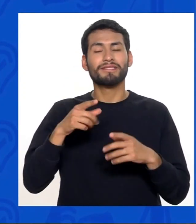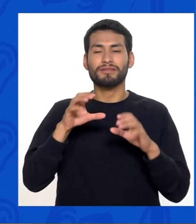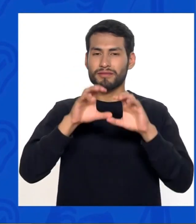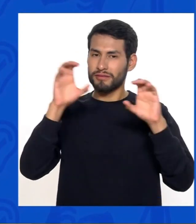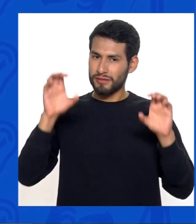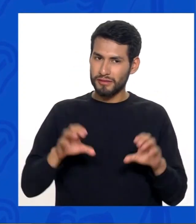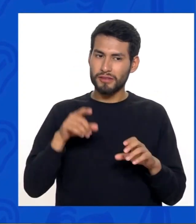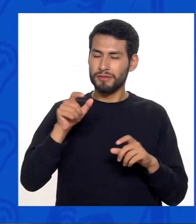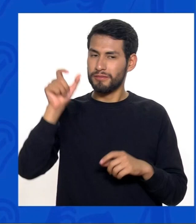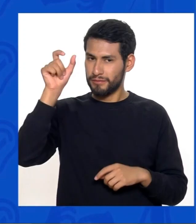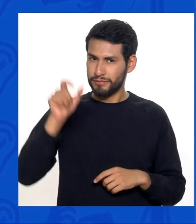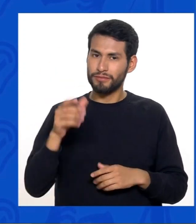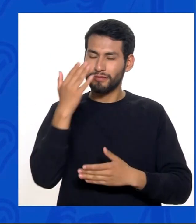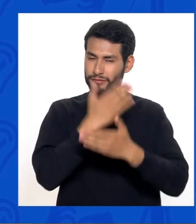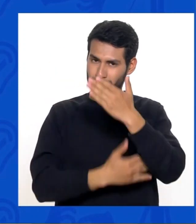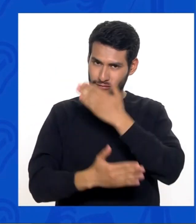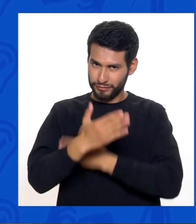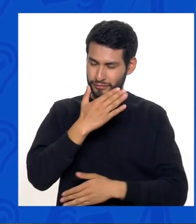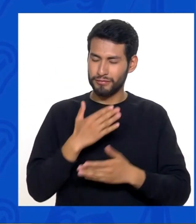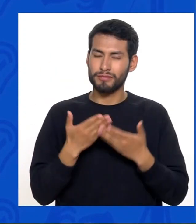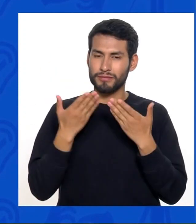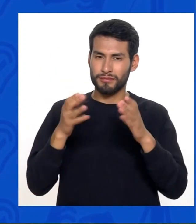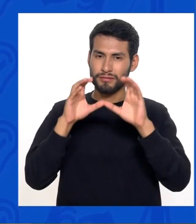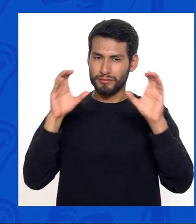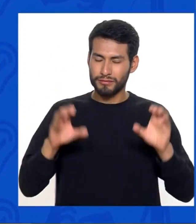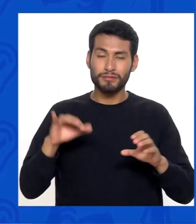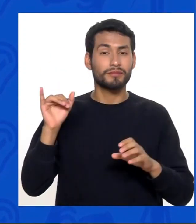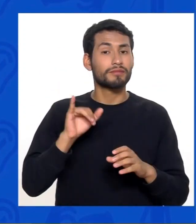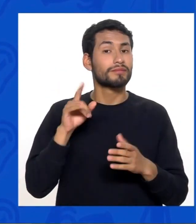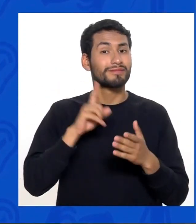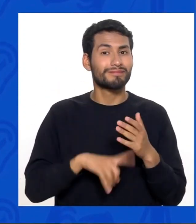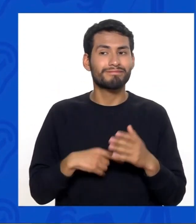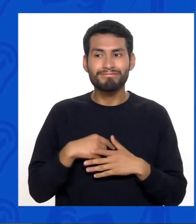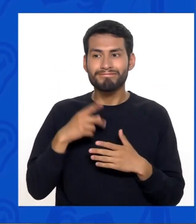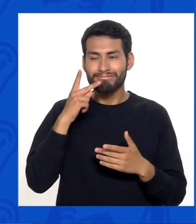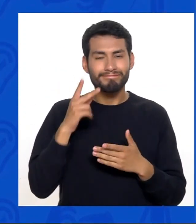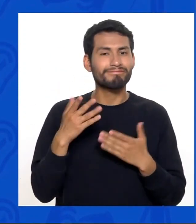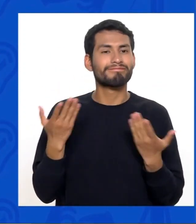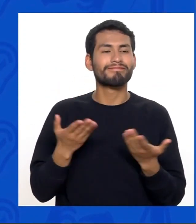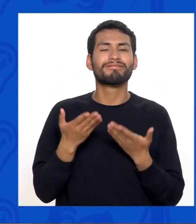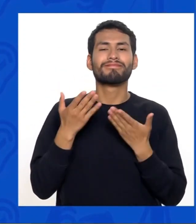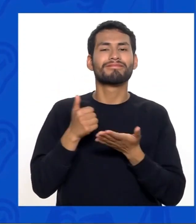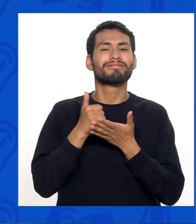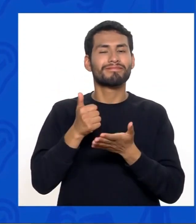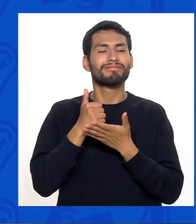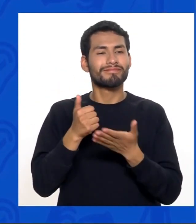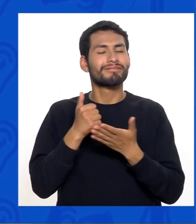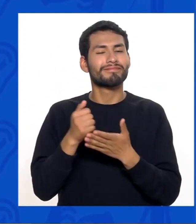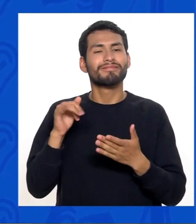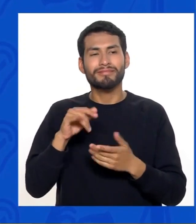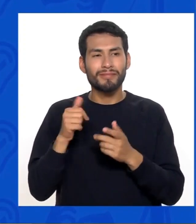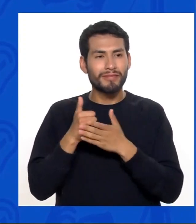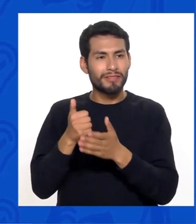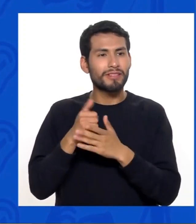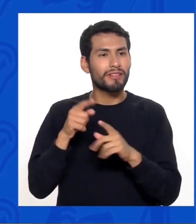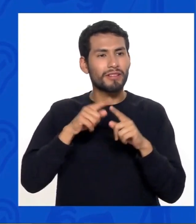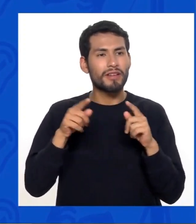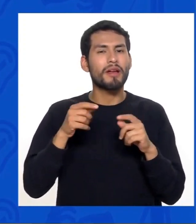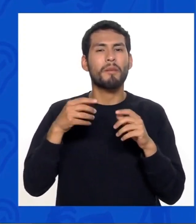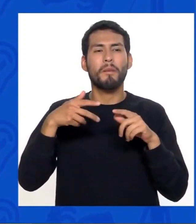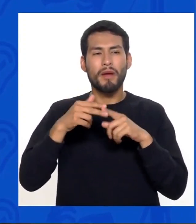es la certificación de las personas con discapacidad, así como la provisión de asistencia técnica y de